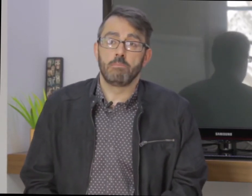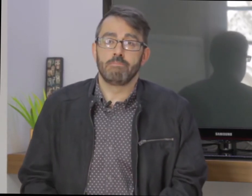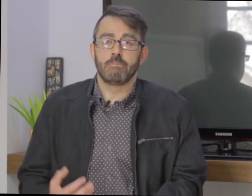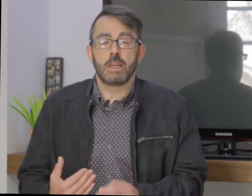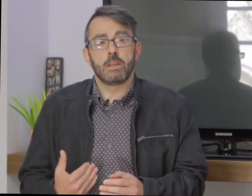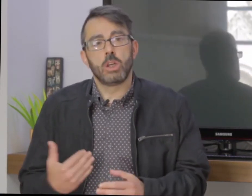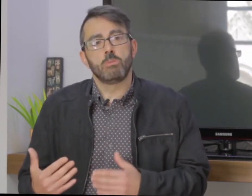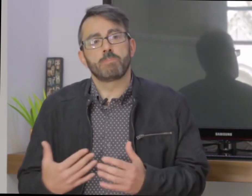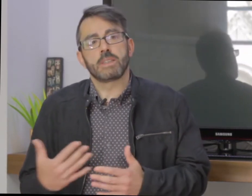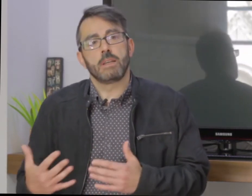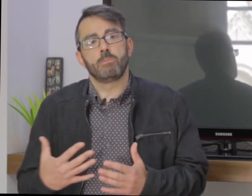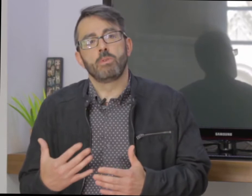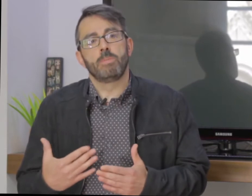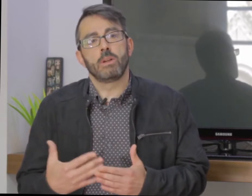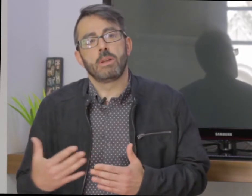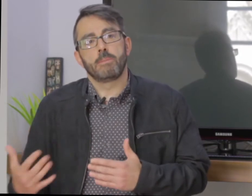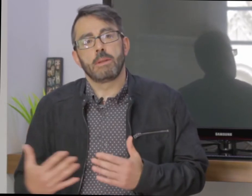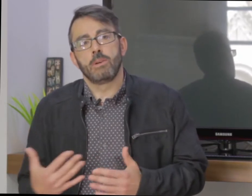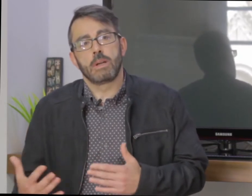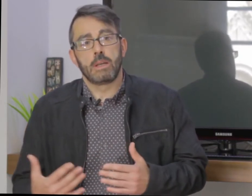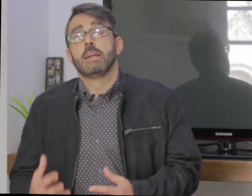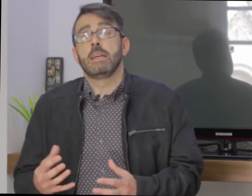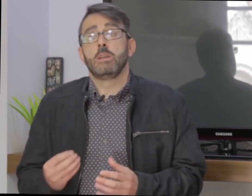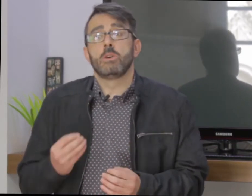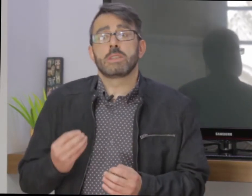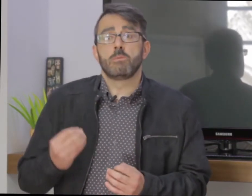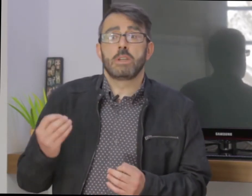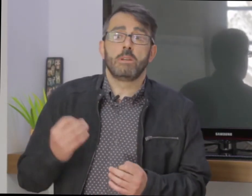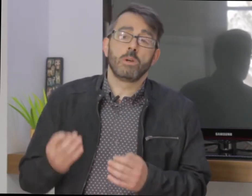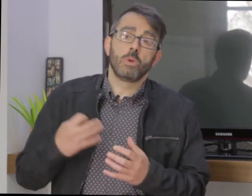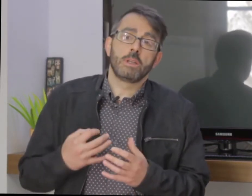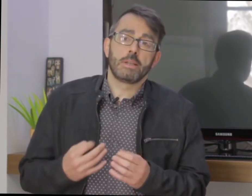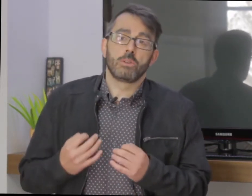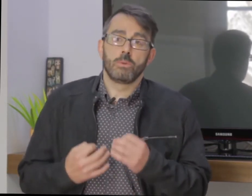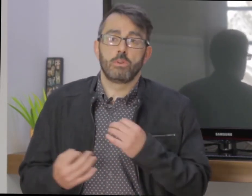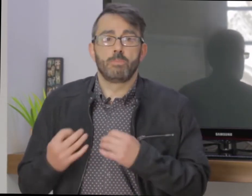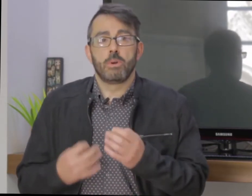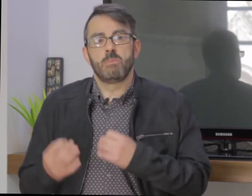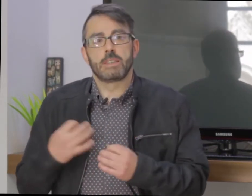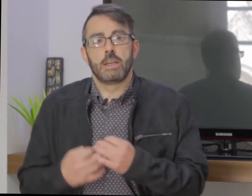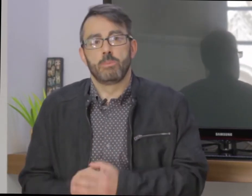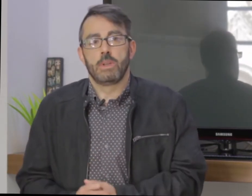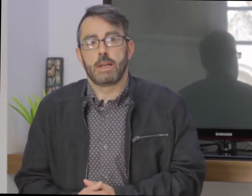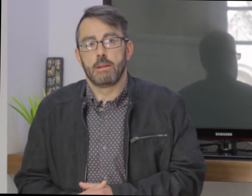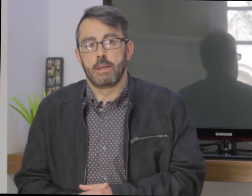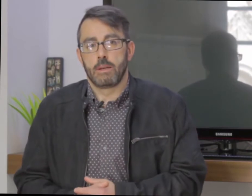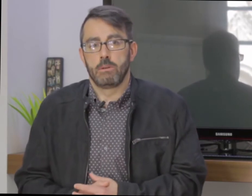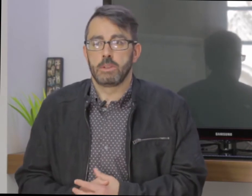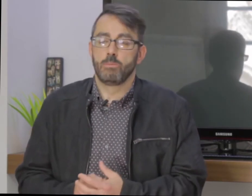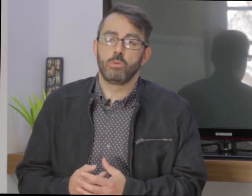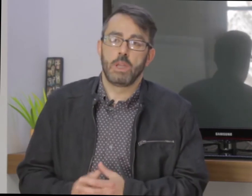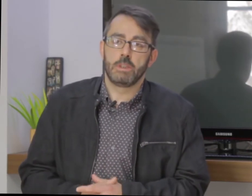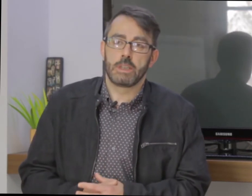que no hemos pasado por un periodo de adaptación claro y no estamos teniendo en cuenta todos los problemas que yo pueda acaecer